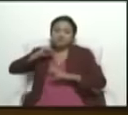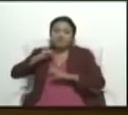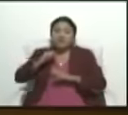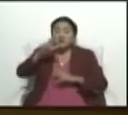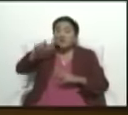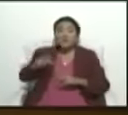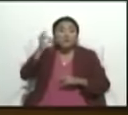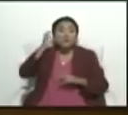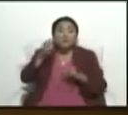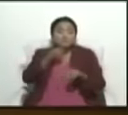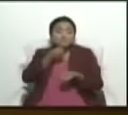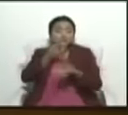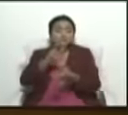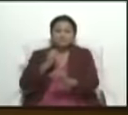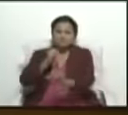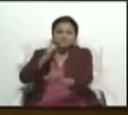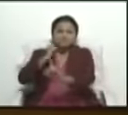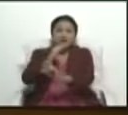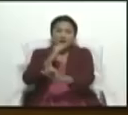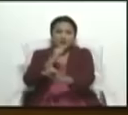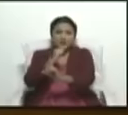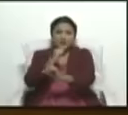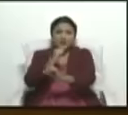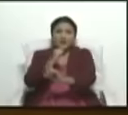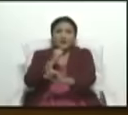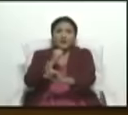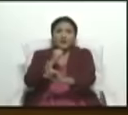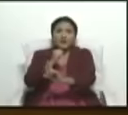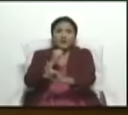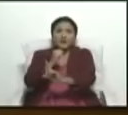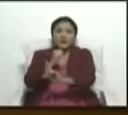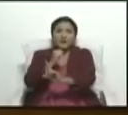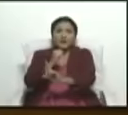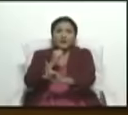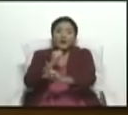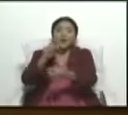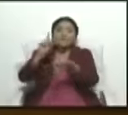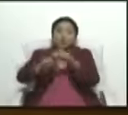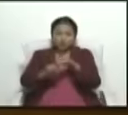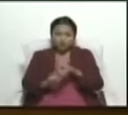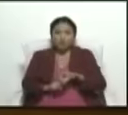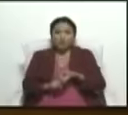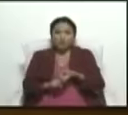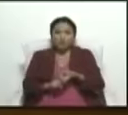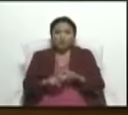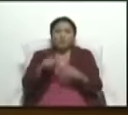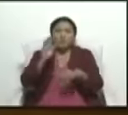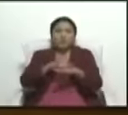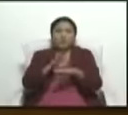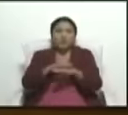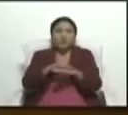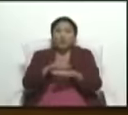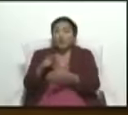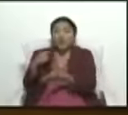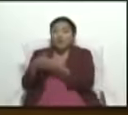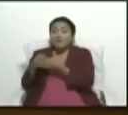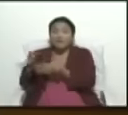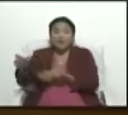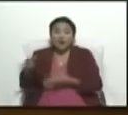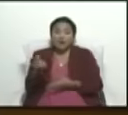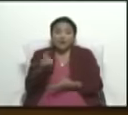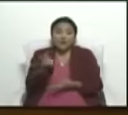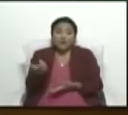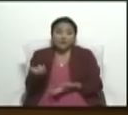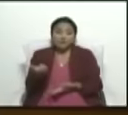que mata a su propio, a su propia pareja porque no le había pagado un